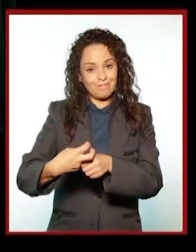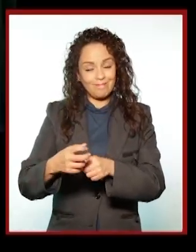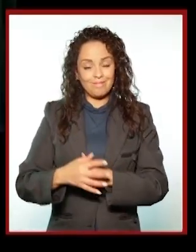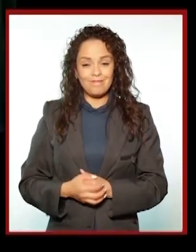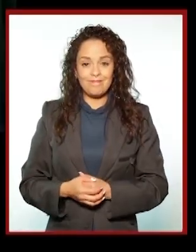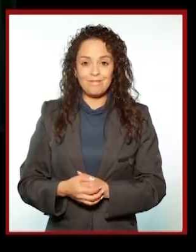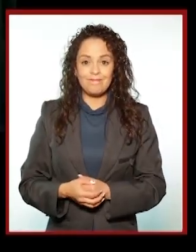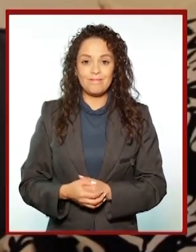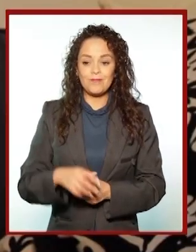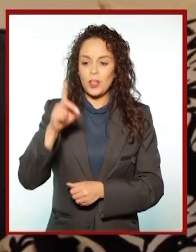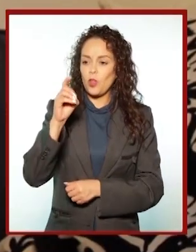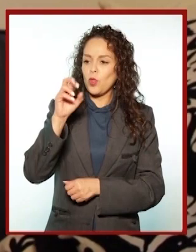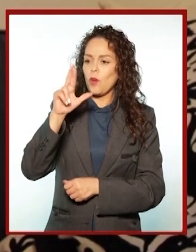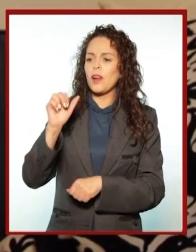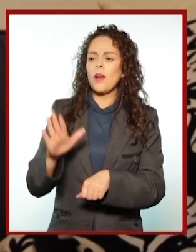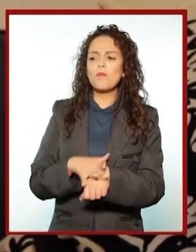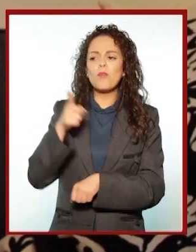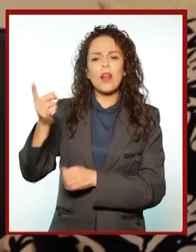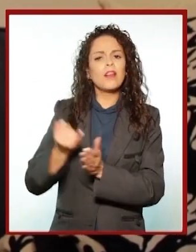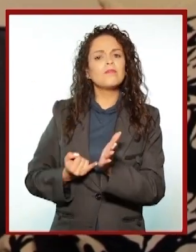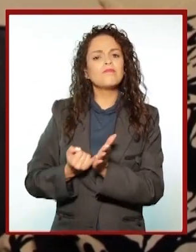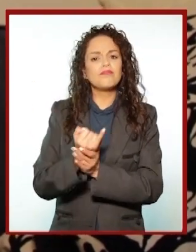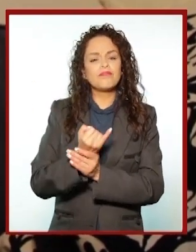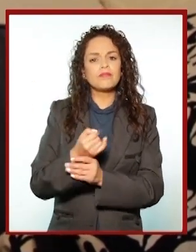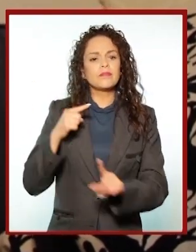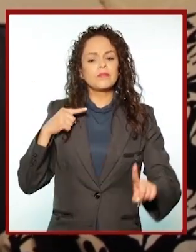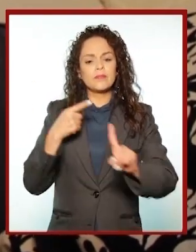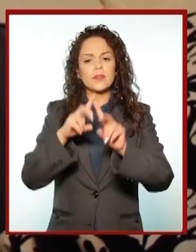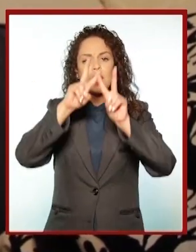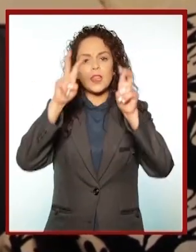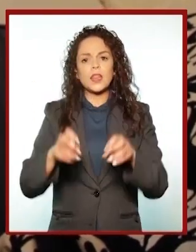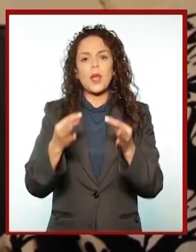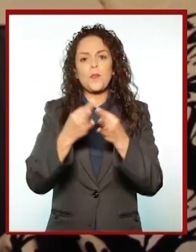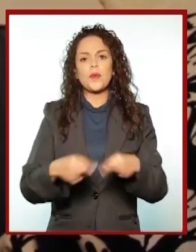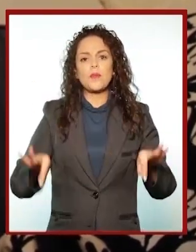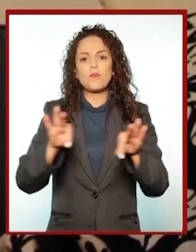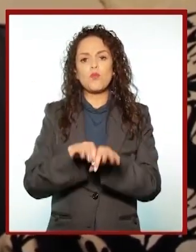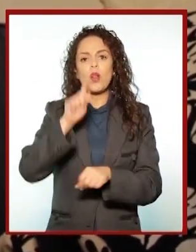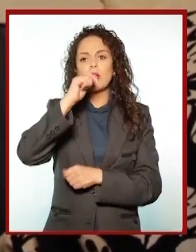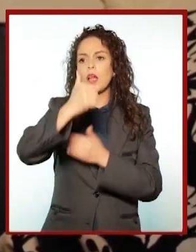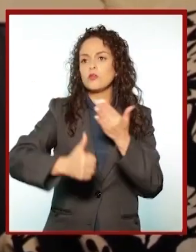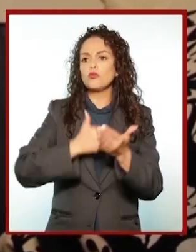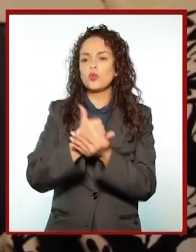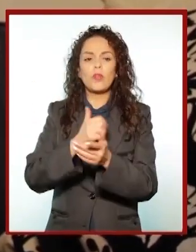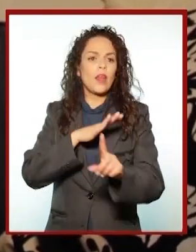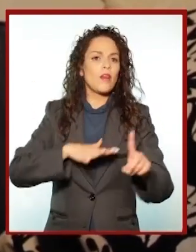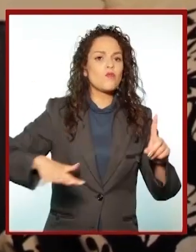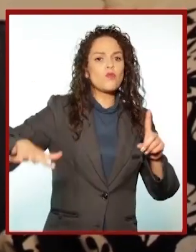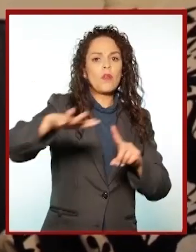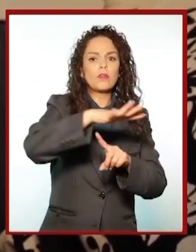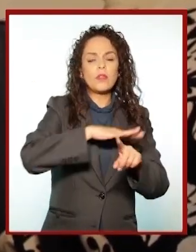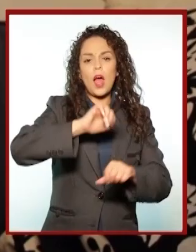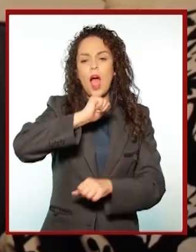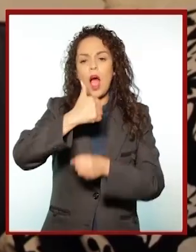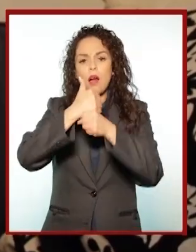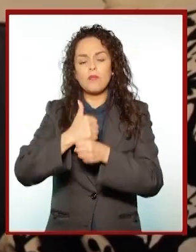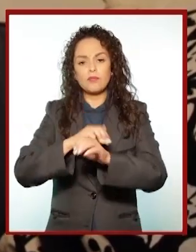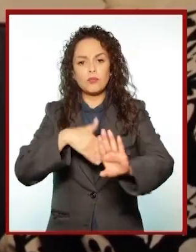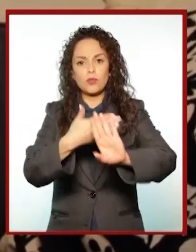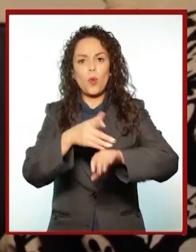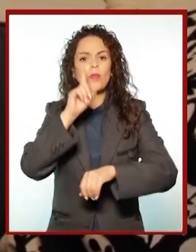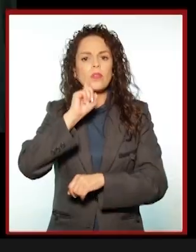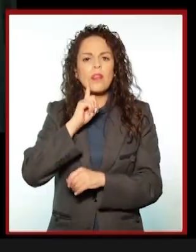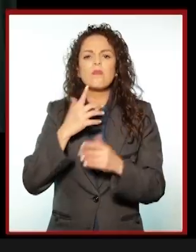por la invitación. Dora, ¿por qué decides abordar la violencia de género desde el contexto urbano y qué caracteriza este tipo